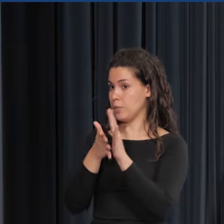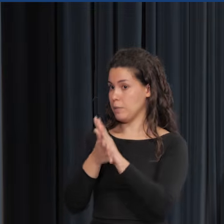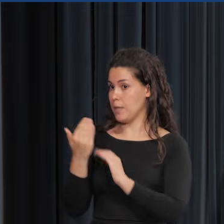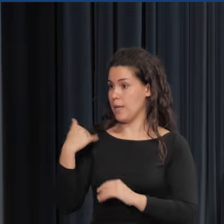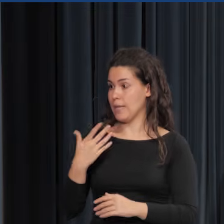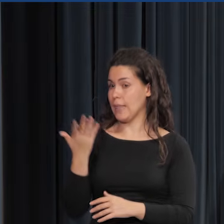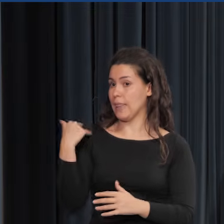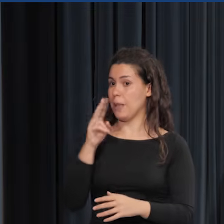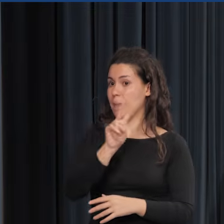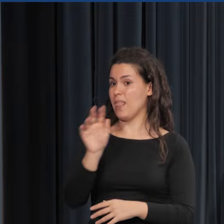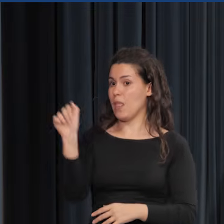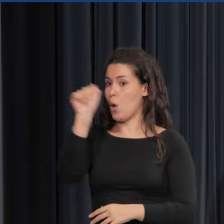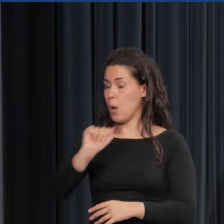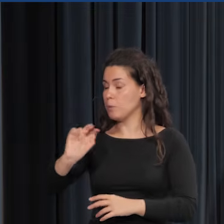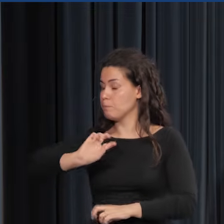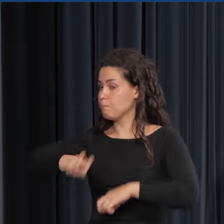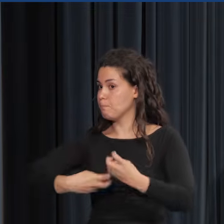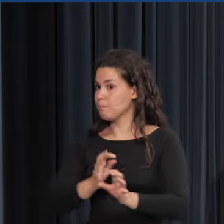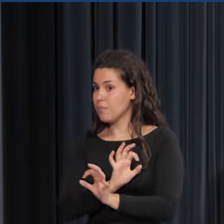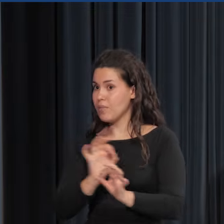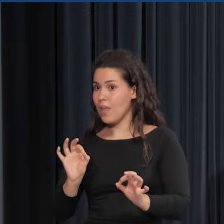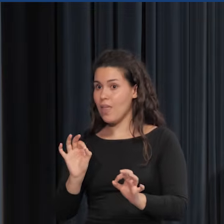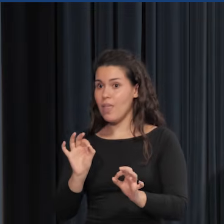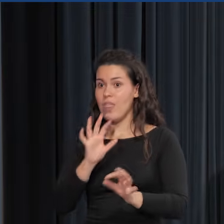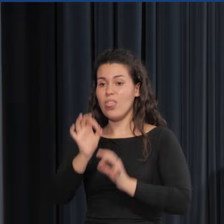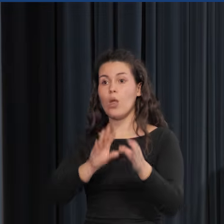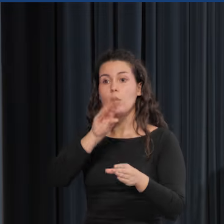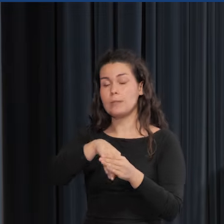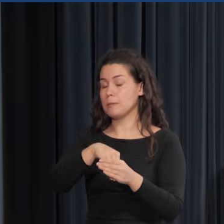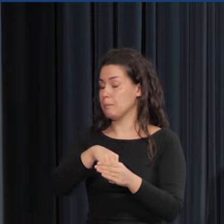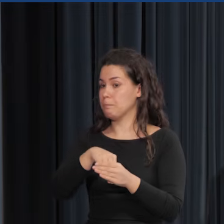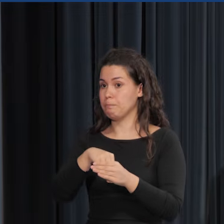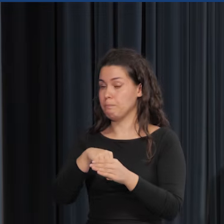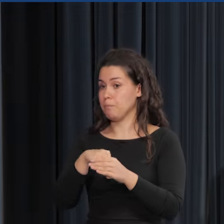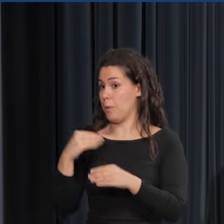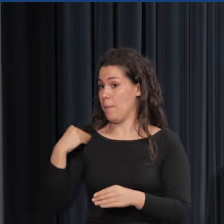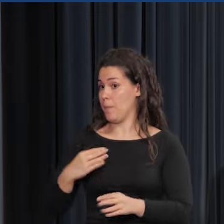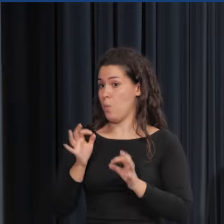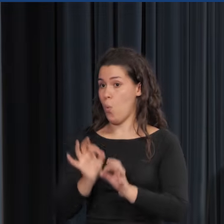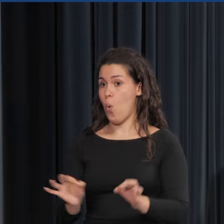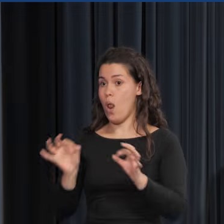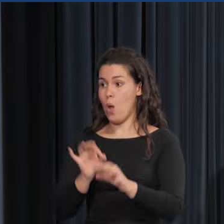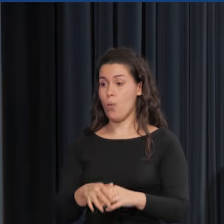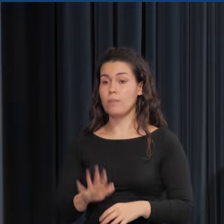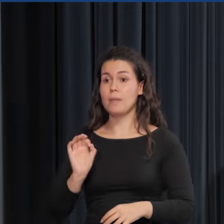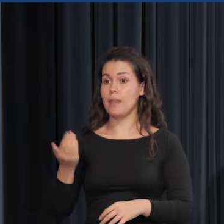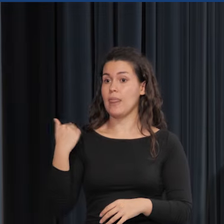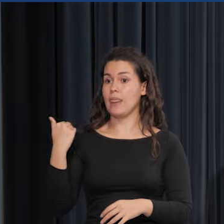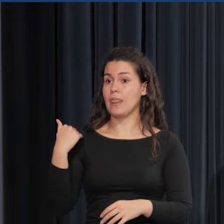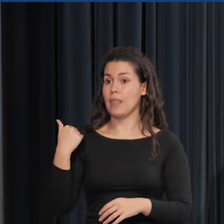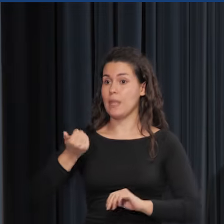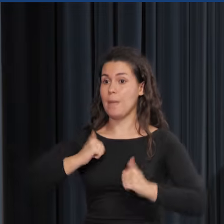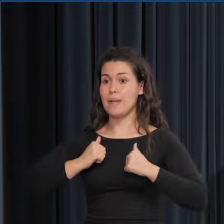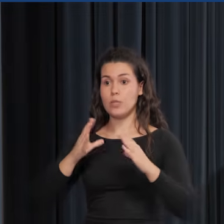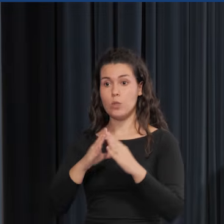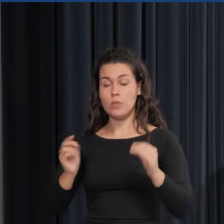años sin actualizarse los contenidos del ciclo. A diferencia de los planes de estudio de los máster universitarios, de los que